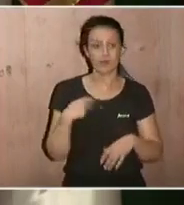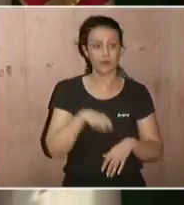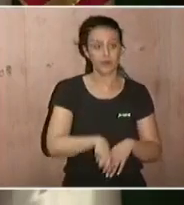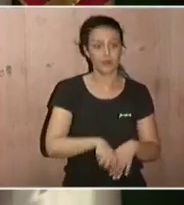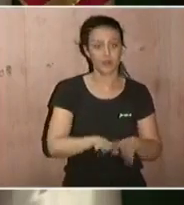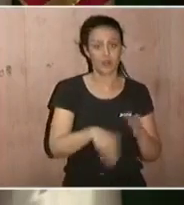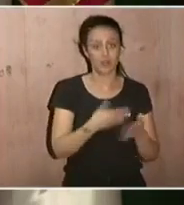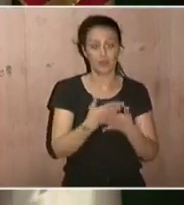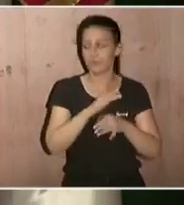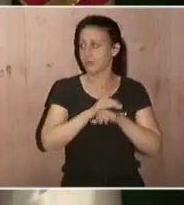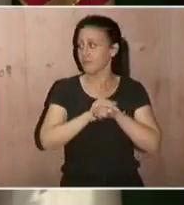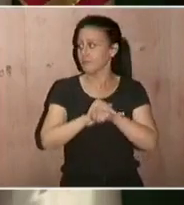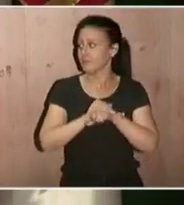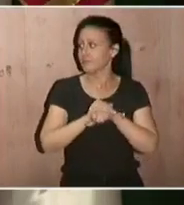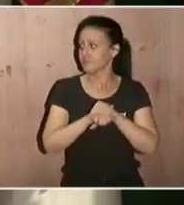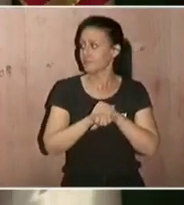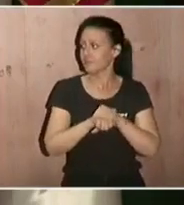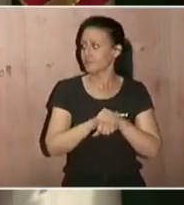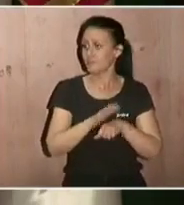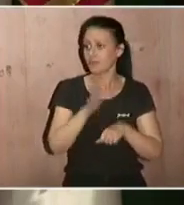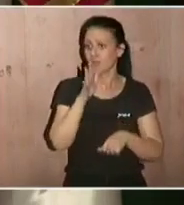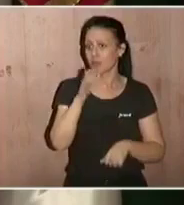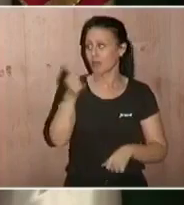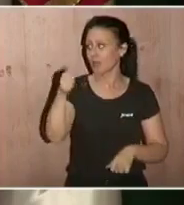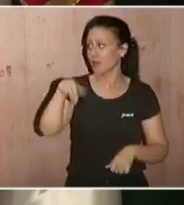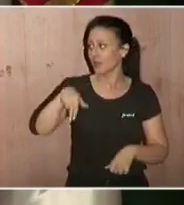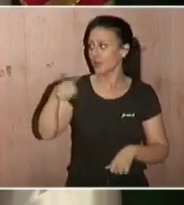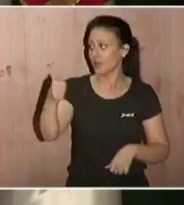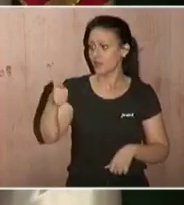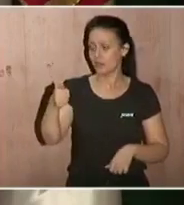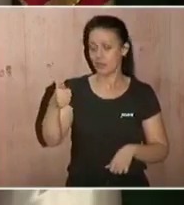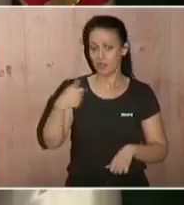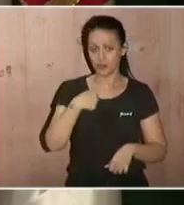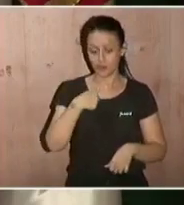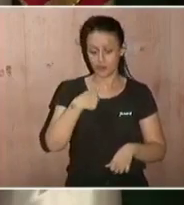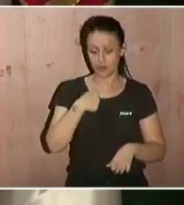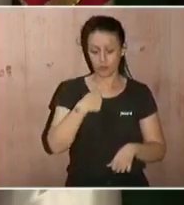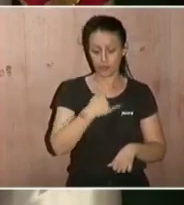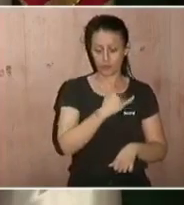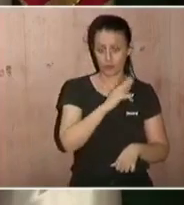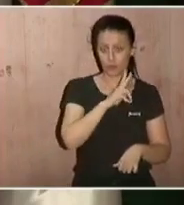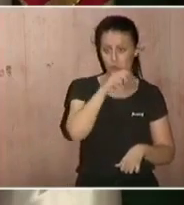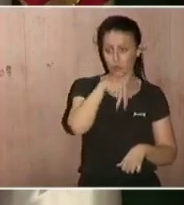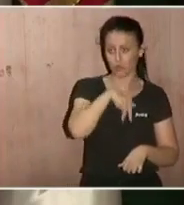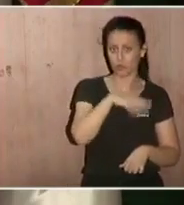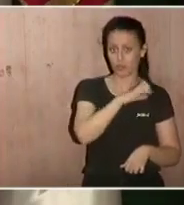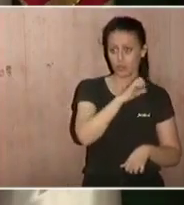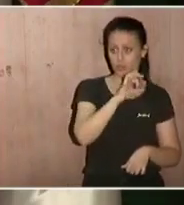amistad que cultivamos Ana y yo con Juanjo y Esther y su mujer,